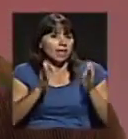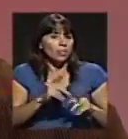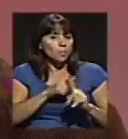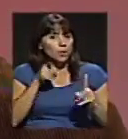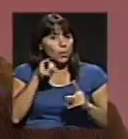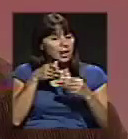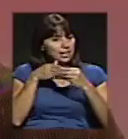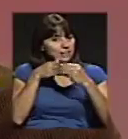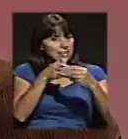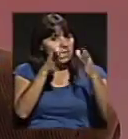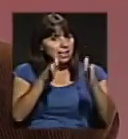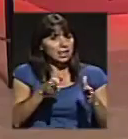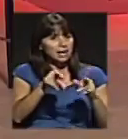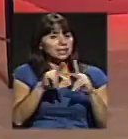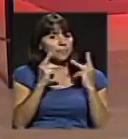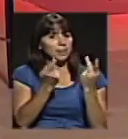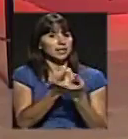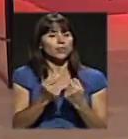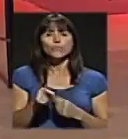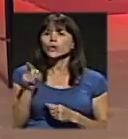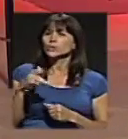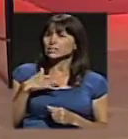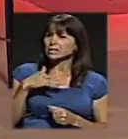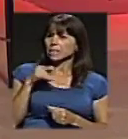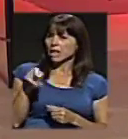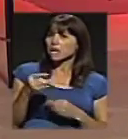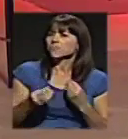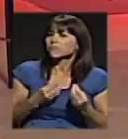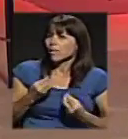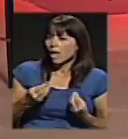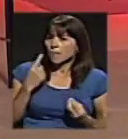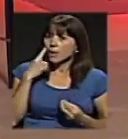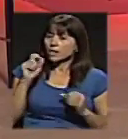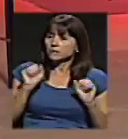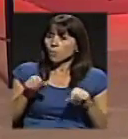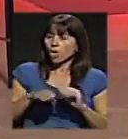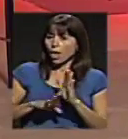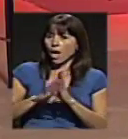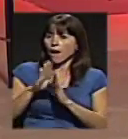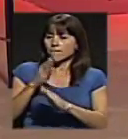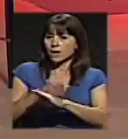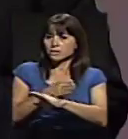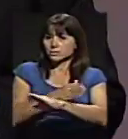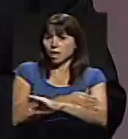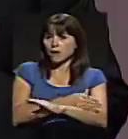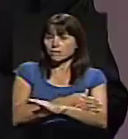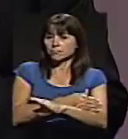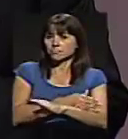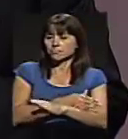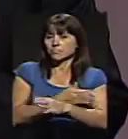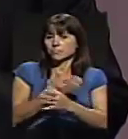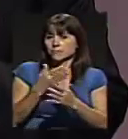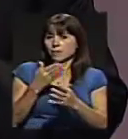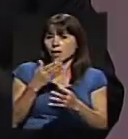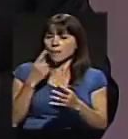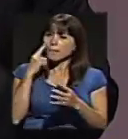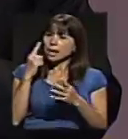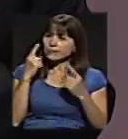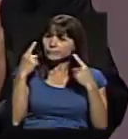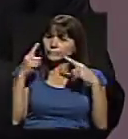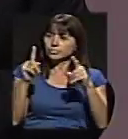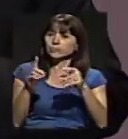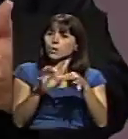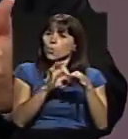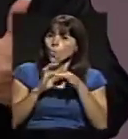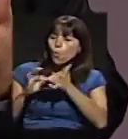en ese partido. ¿Y qué ambiente percibe allí para que se pueda avanzar hacia una coalición en la que ustedes